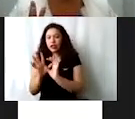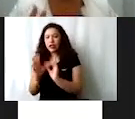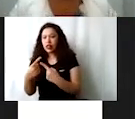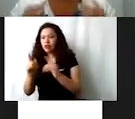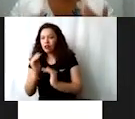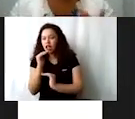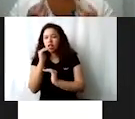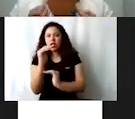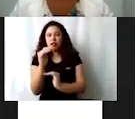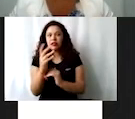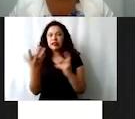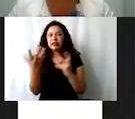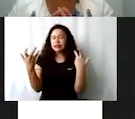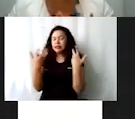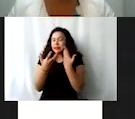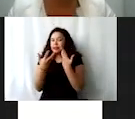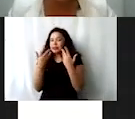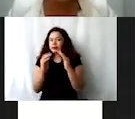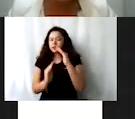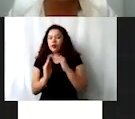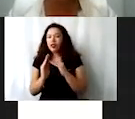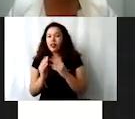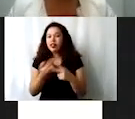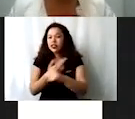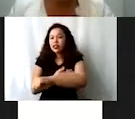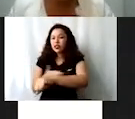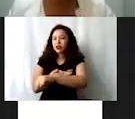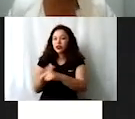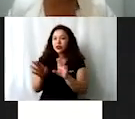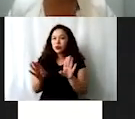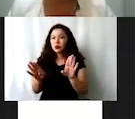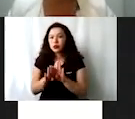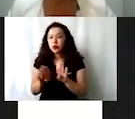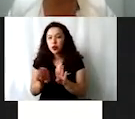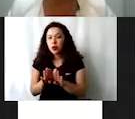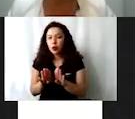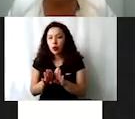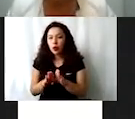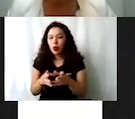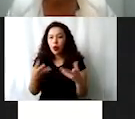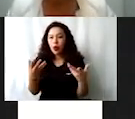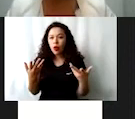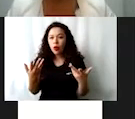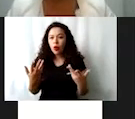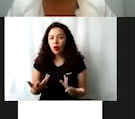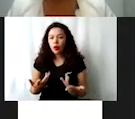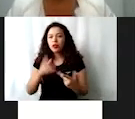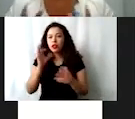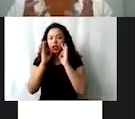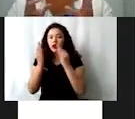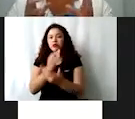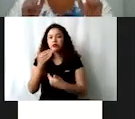delimitado, nos cuesta trabajo darle solución a las cosas debido a ese modelo burocrático que lo único que